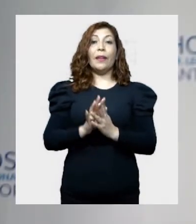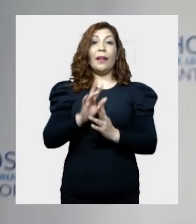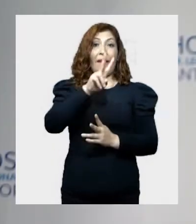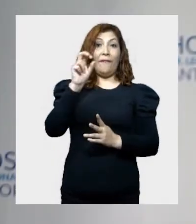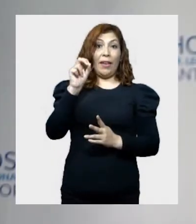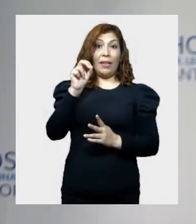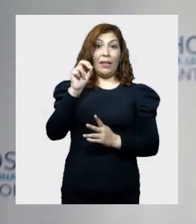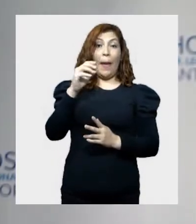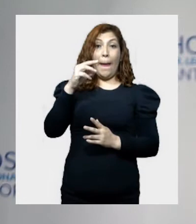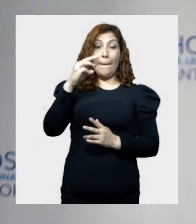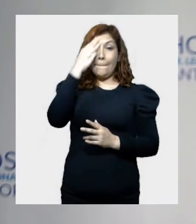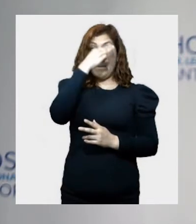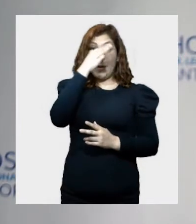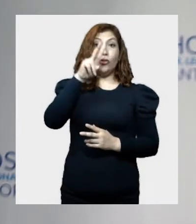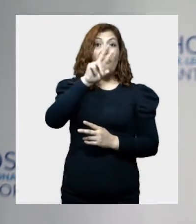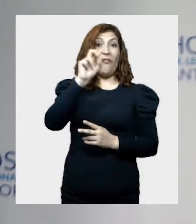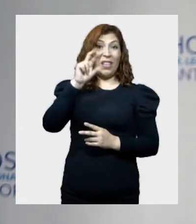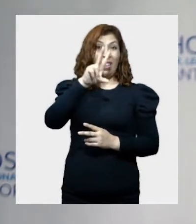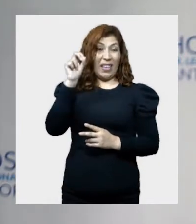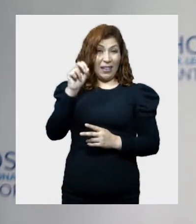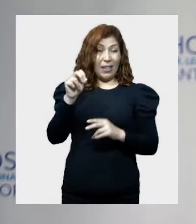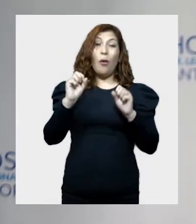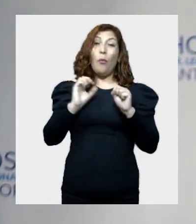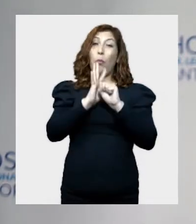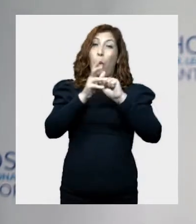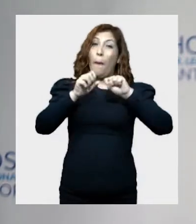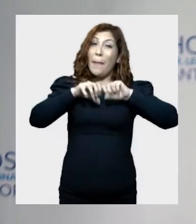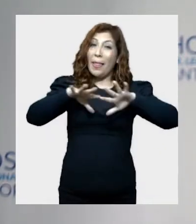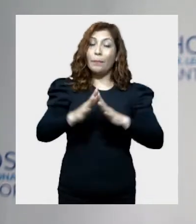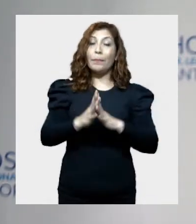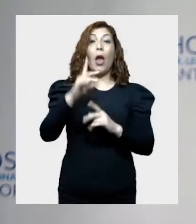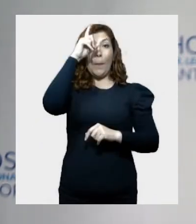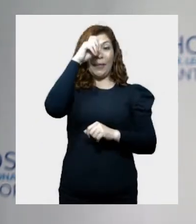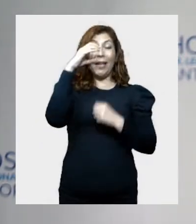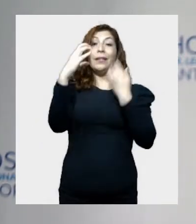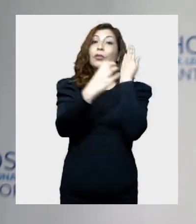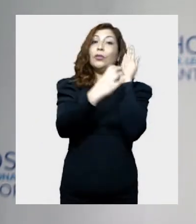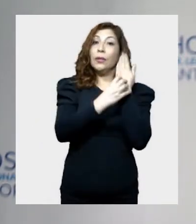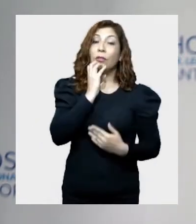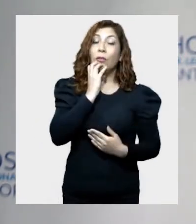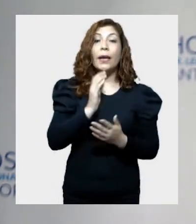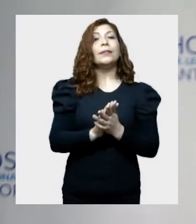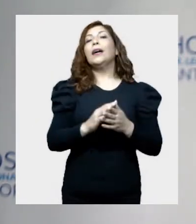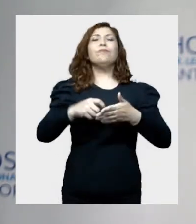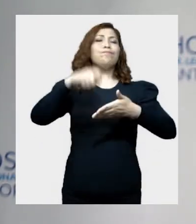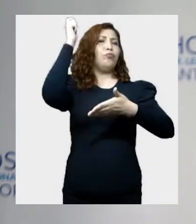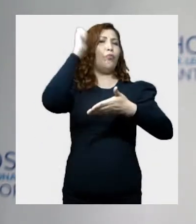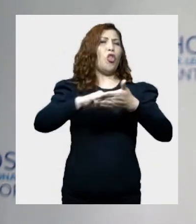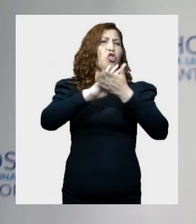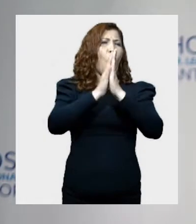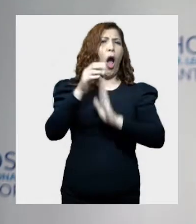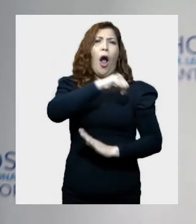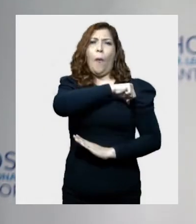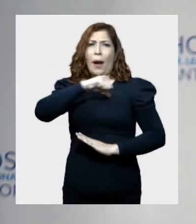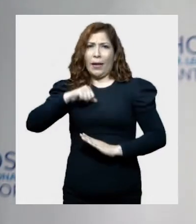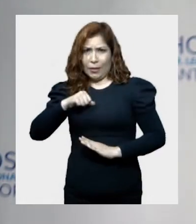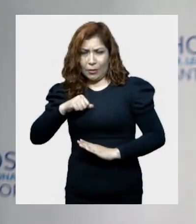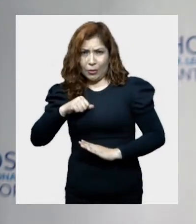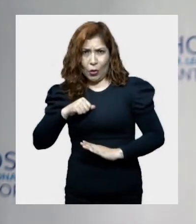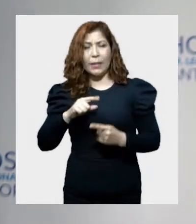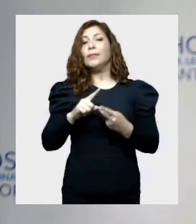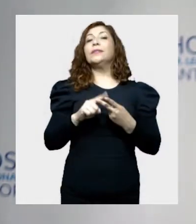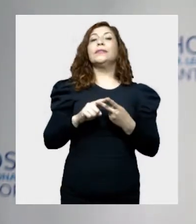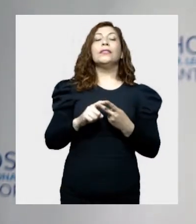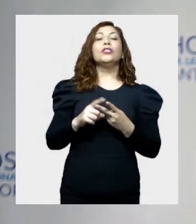de marzo de 2020, debido a la pandemia, el Hospital Regional de Antofagasta suspendió todas las cirugías selectivas, exceptuando